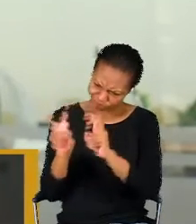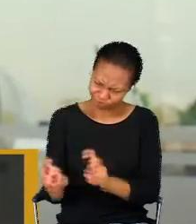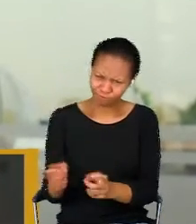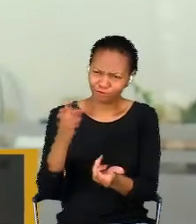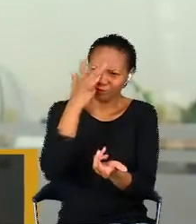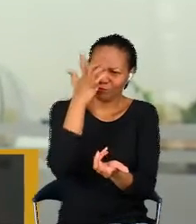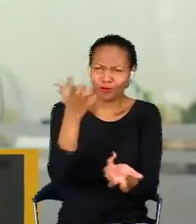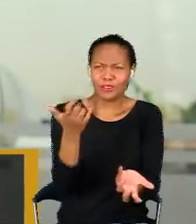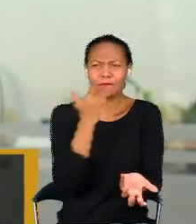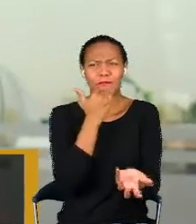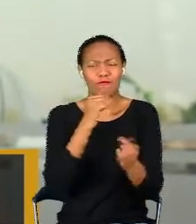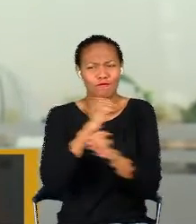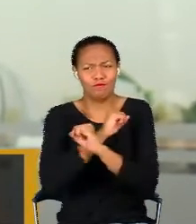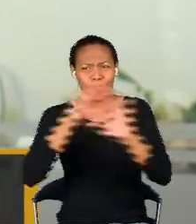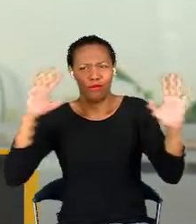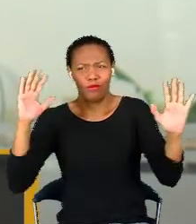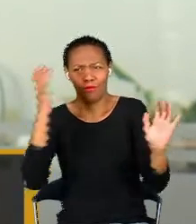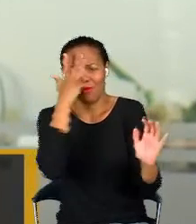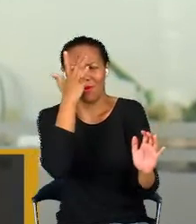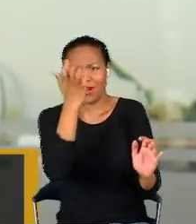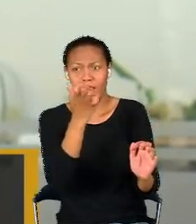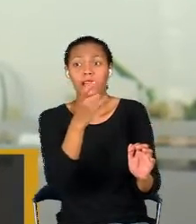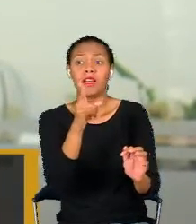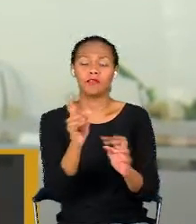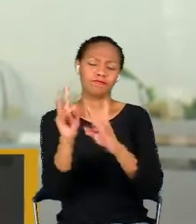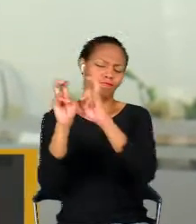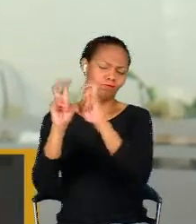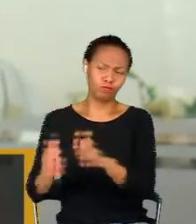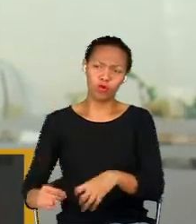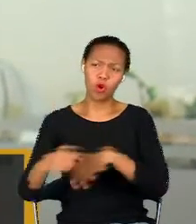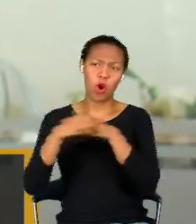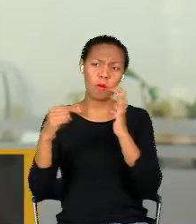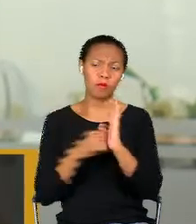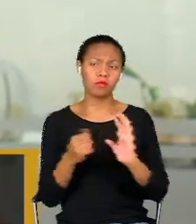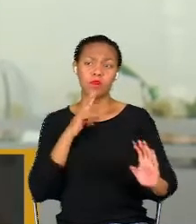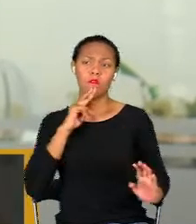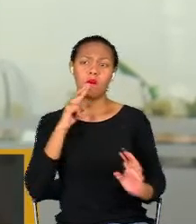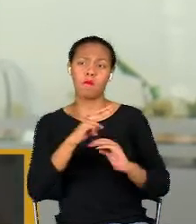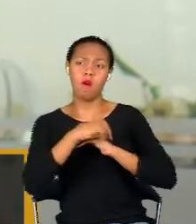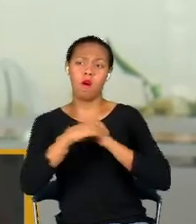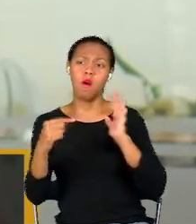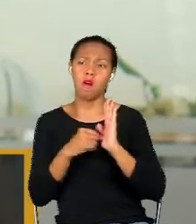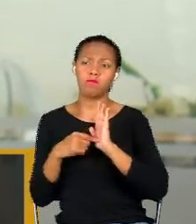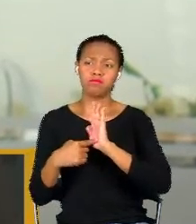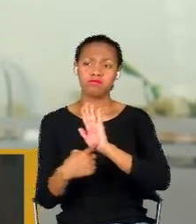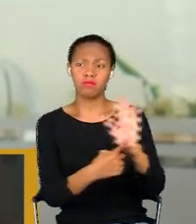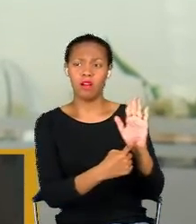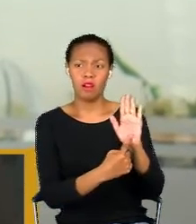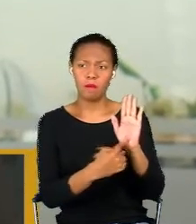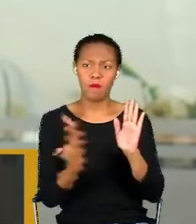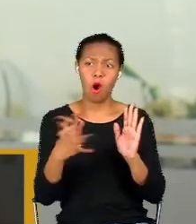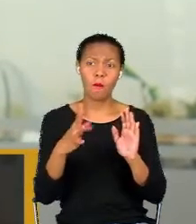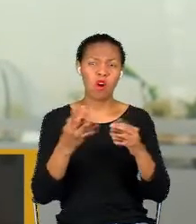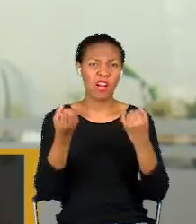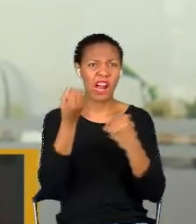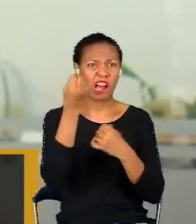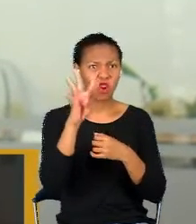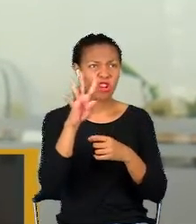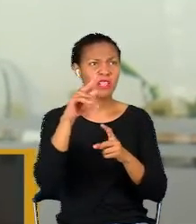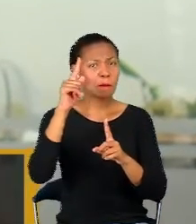lo que la USO está exigiendo es que se haga la investigación al detalle y arroje los resultados, porque alrededor de hace 14 meses también sucedieron algunos